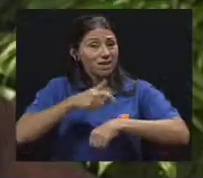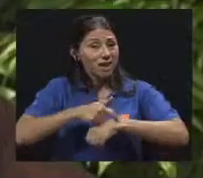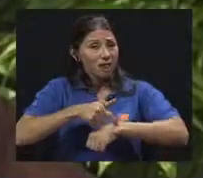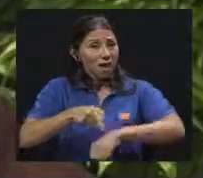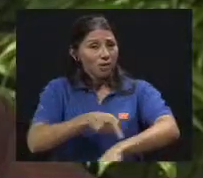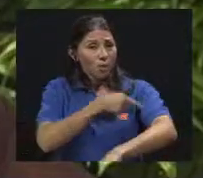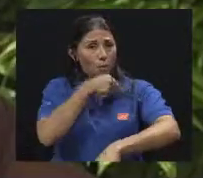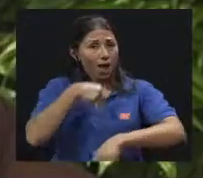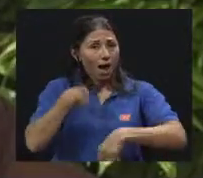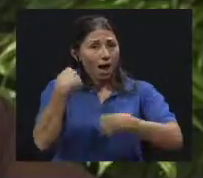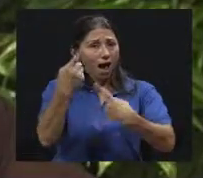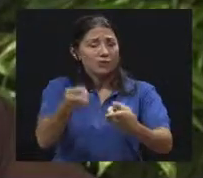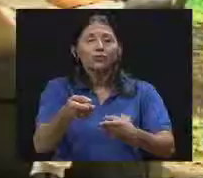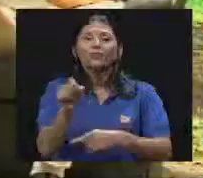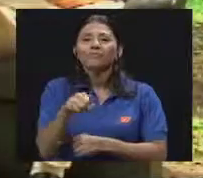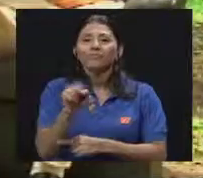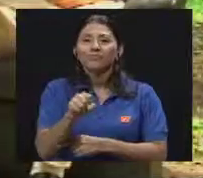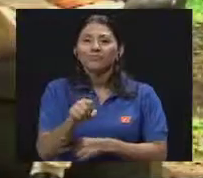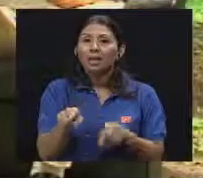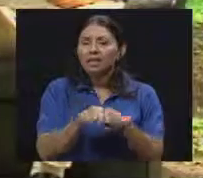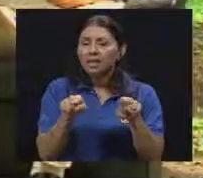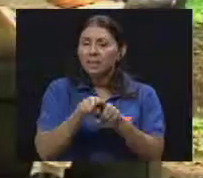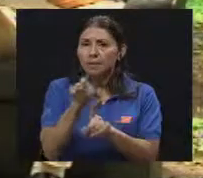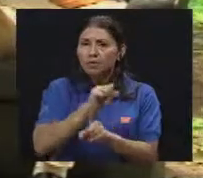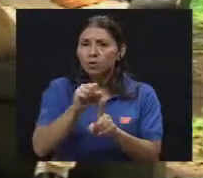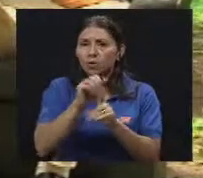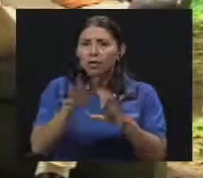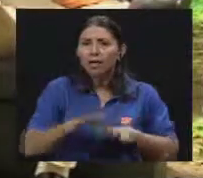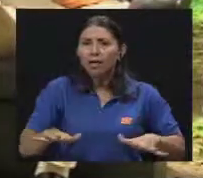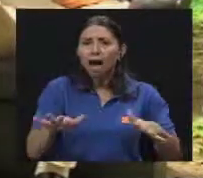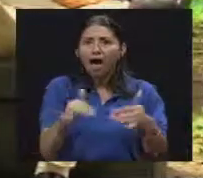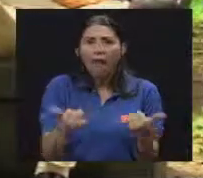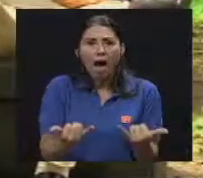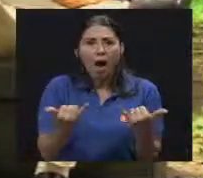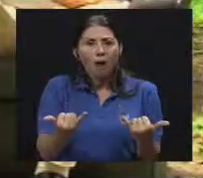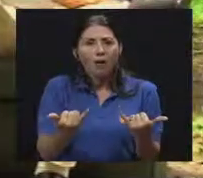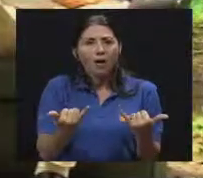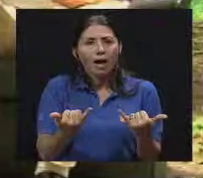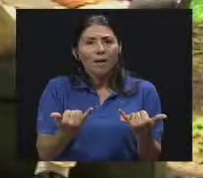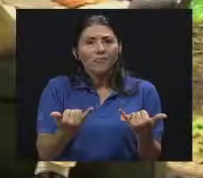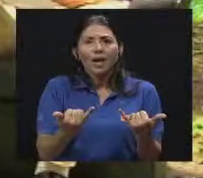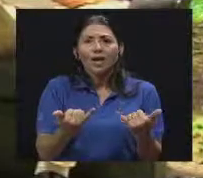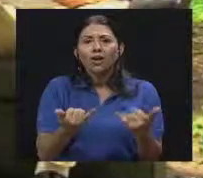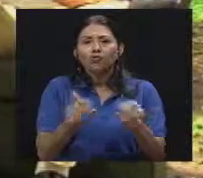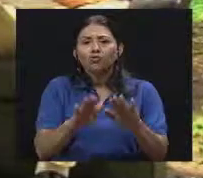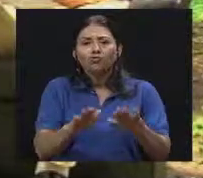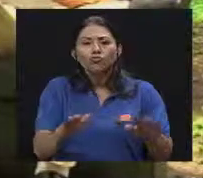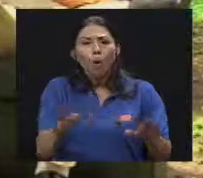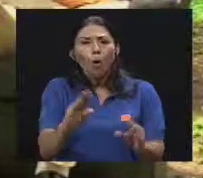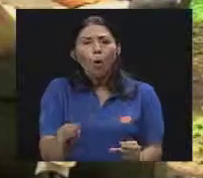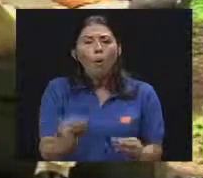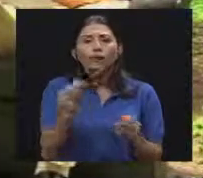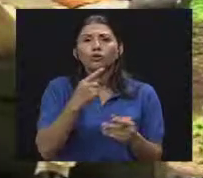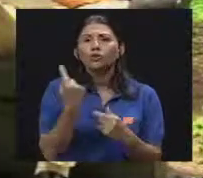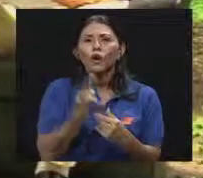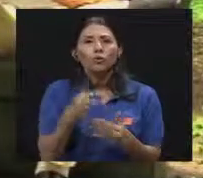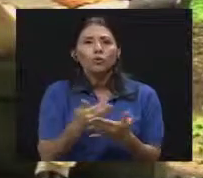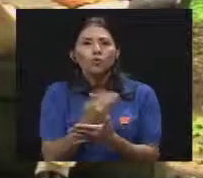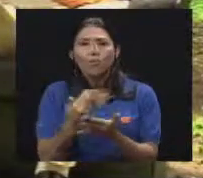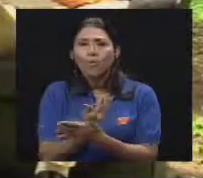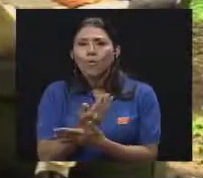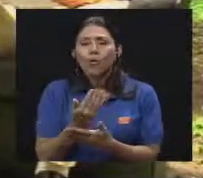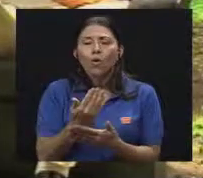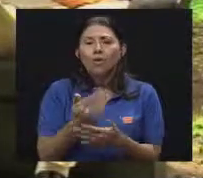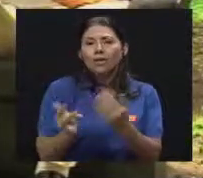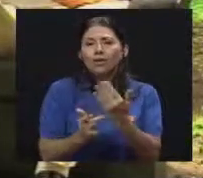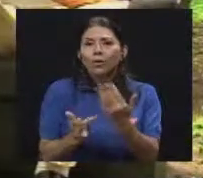sí. ¿Verdad? Y es que también en esta sociedad, ¿verdad?, en que vivimos ahora los chicos y las chicas, como que todo es lo nuevo, lo tecnológico, el nuevo celular